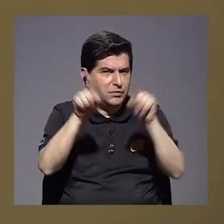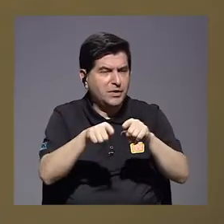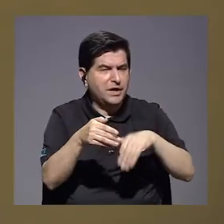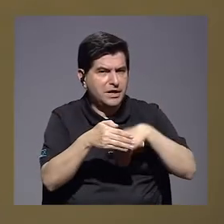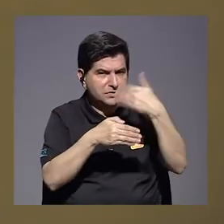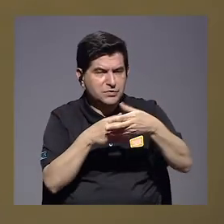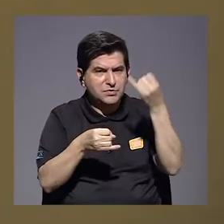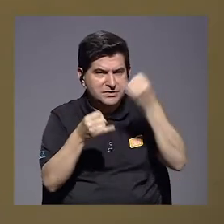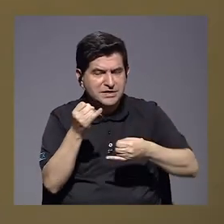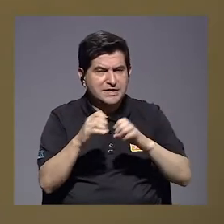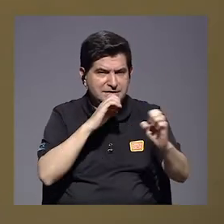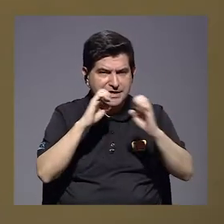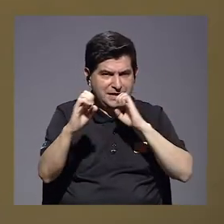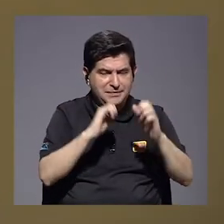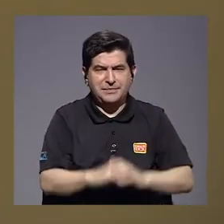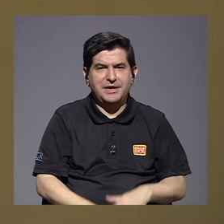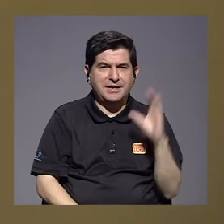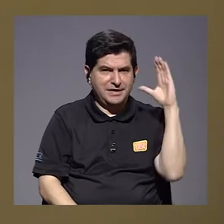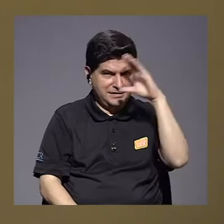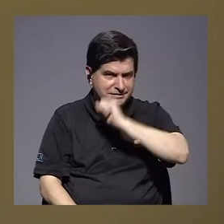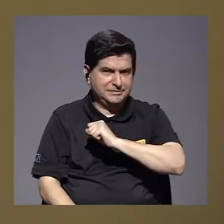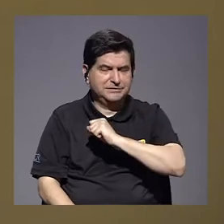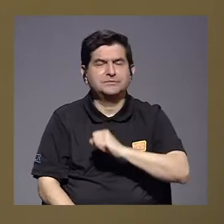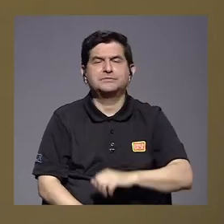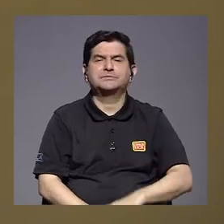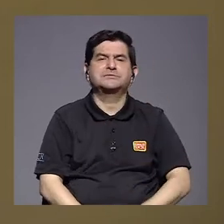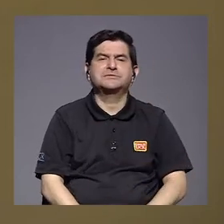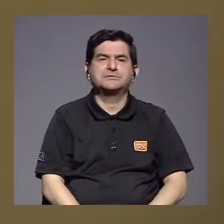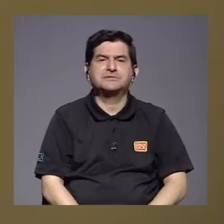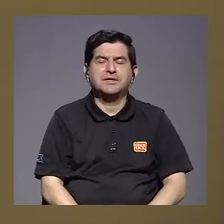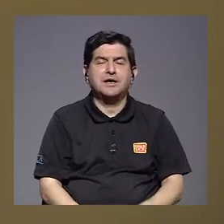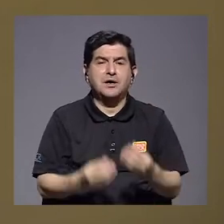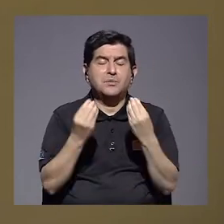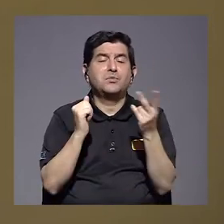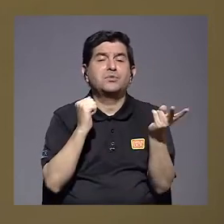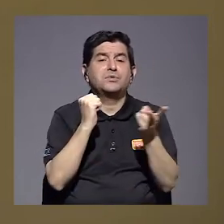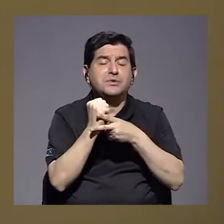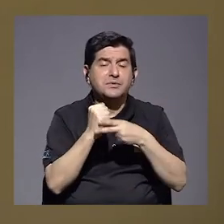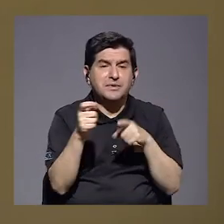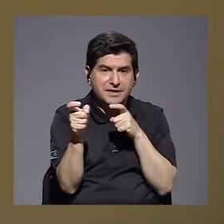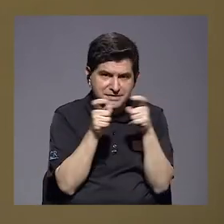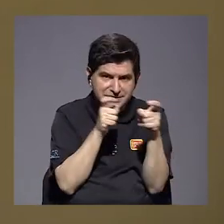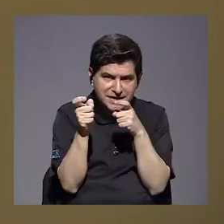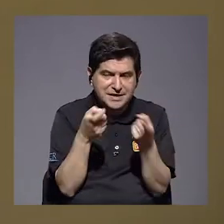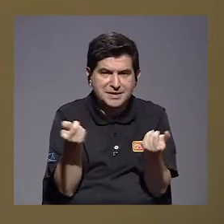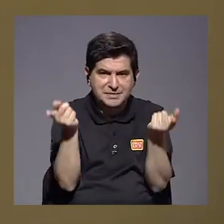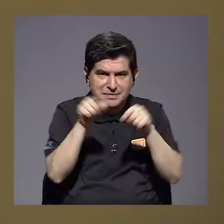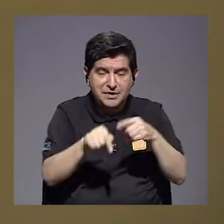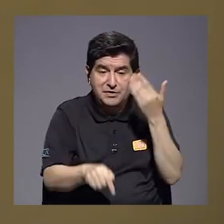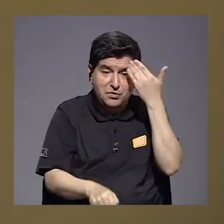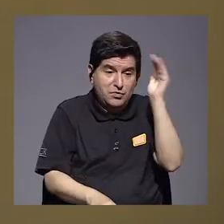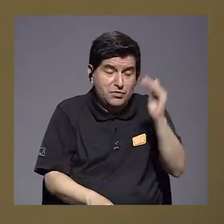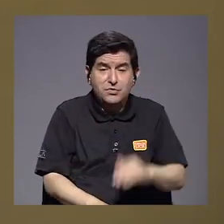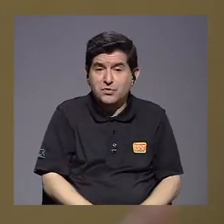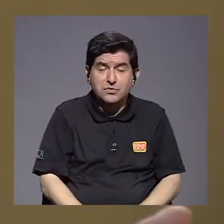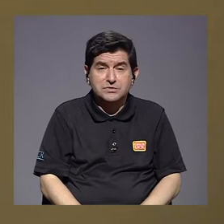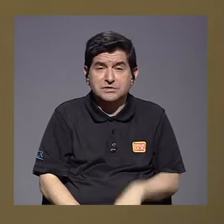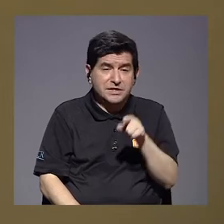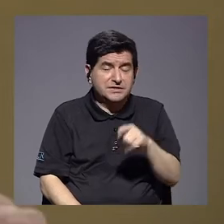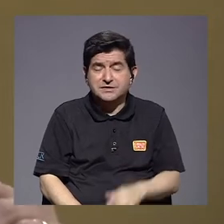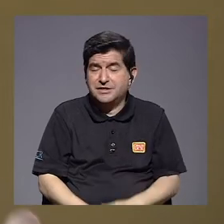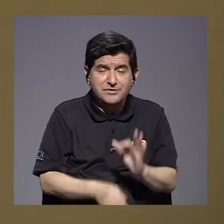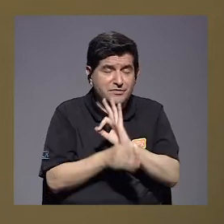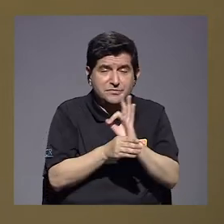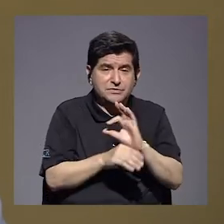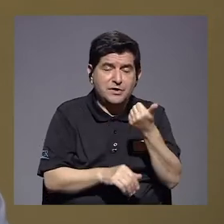sí. Después de que termine nuestra entrevista, para que se dé cuenta que muchas veces tal vez el manejo que se da, no sé si será obsoleto, pero lo vamos